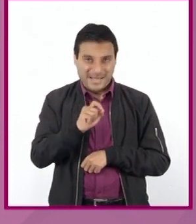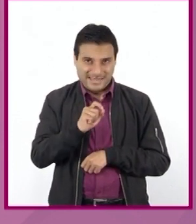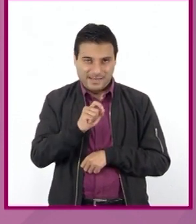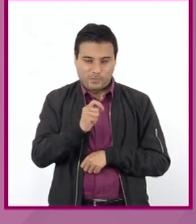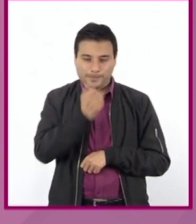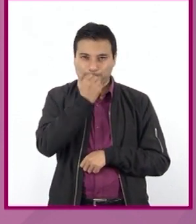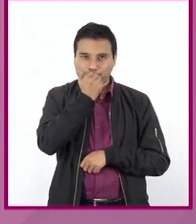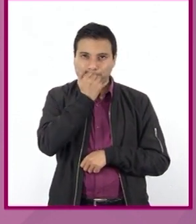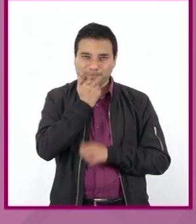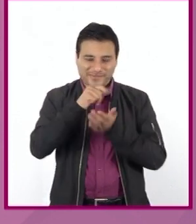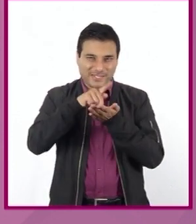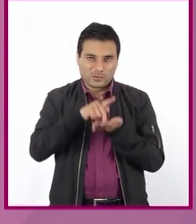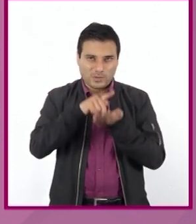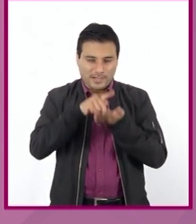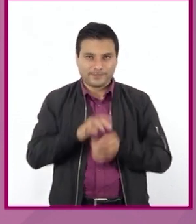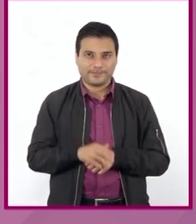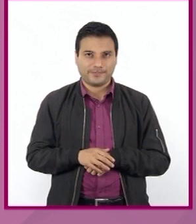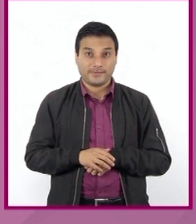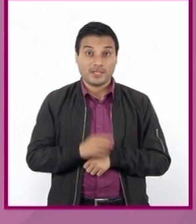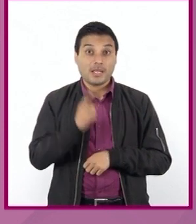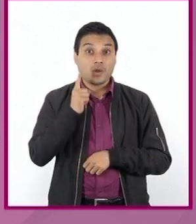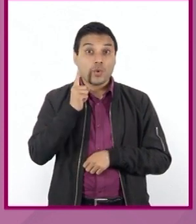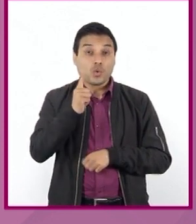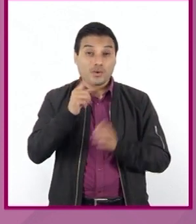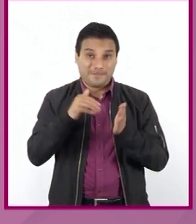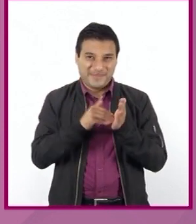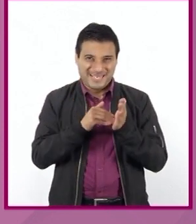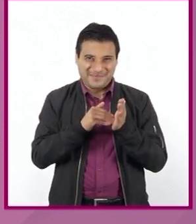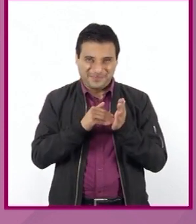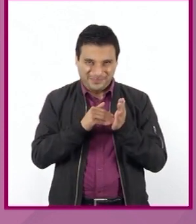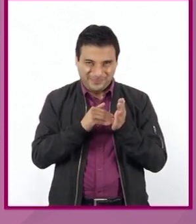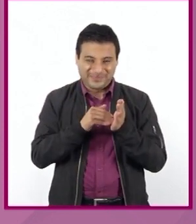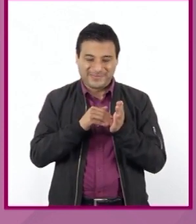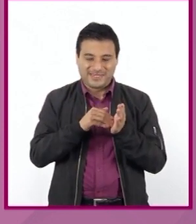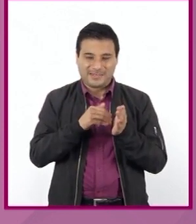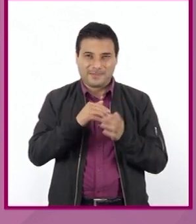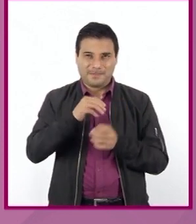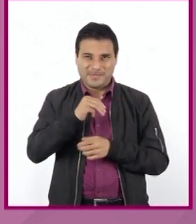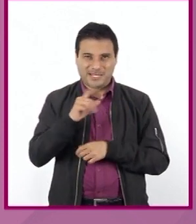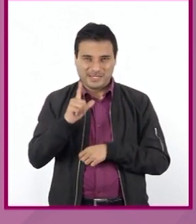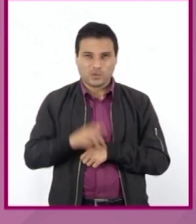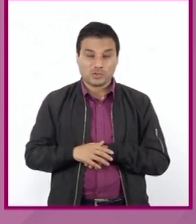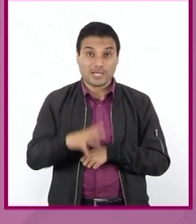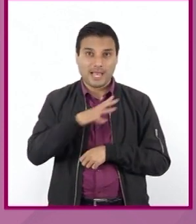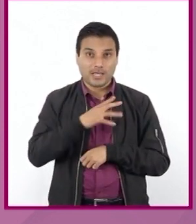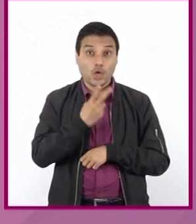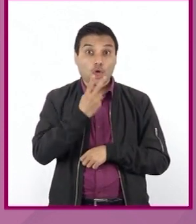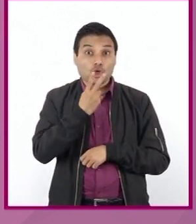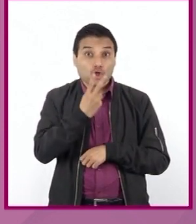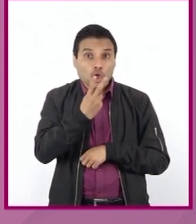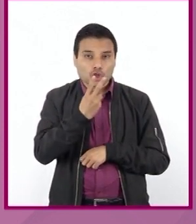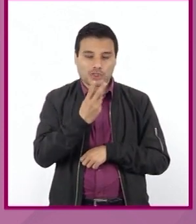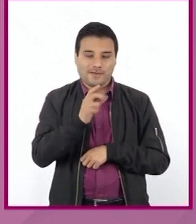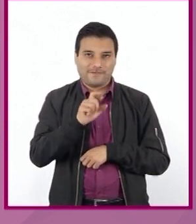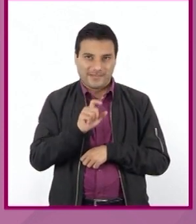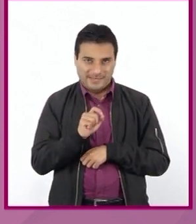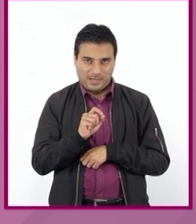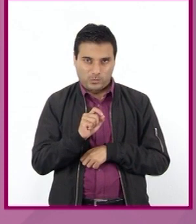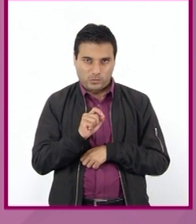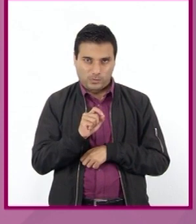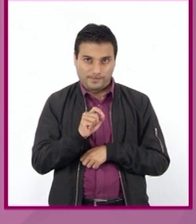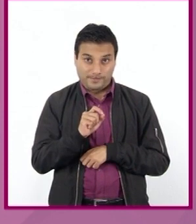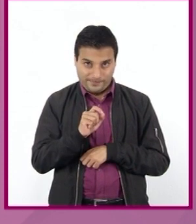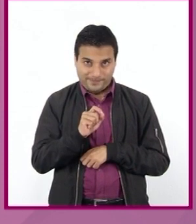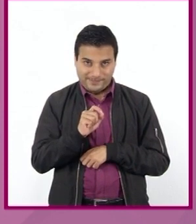de azúcar y por cada 1000 mililitros de refresco habrá 2 veintavos de kilogramo de azúcar. Si aumenta